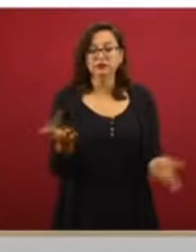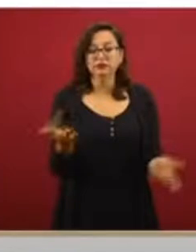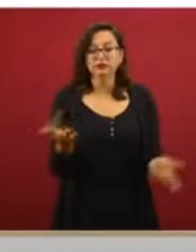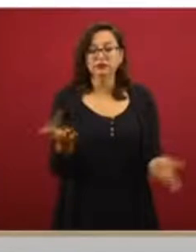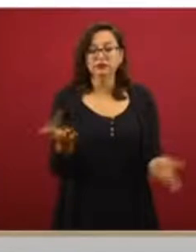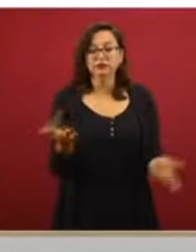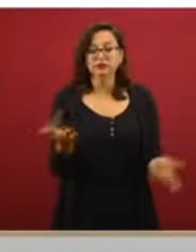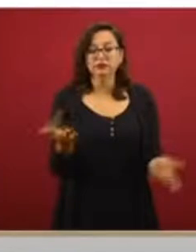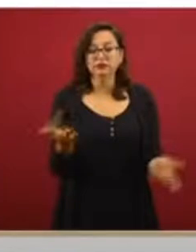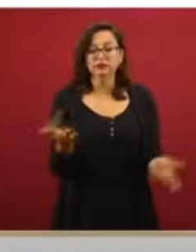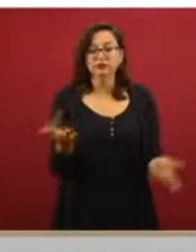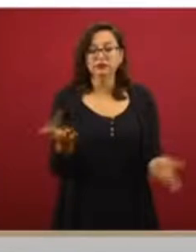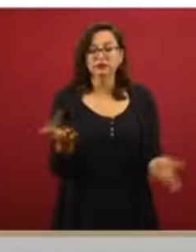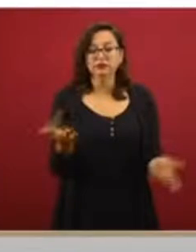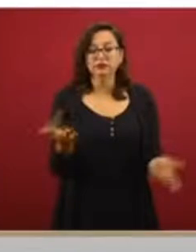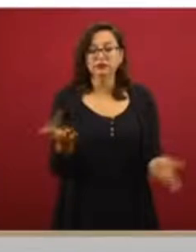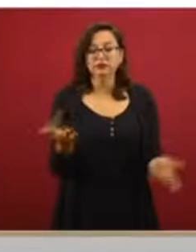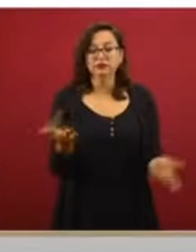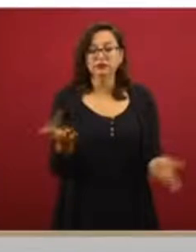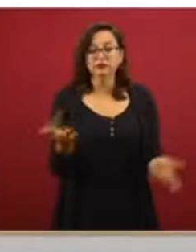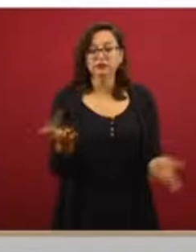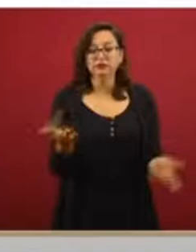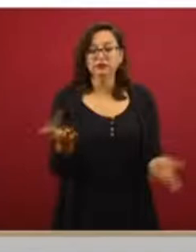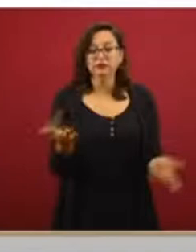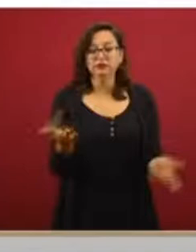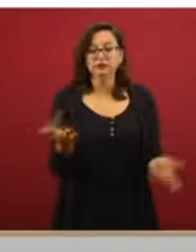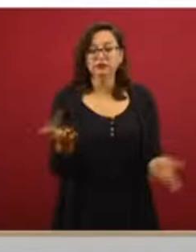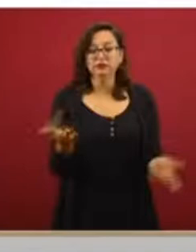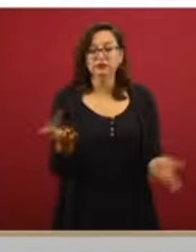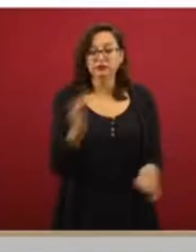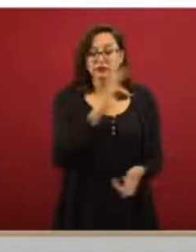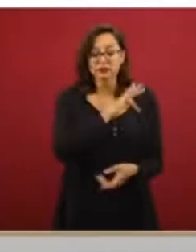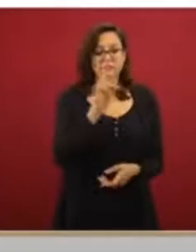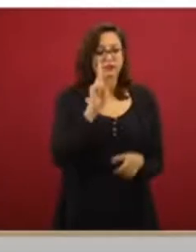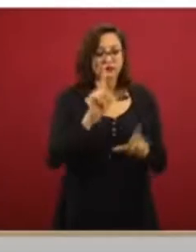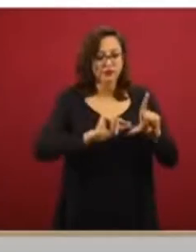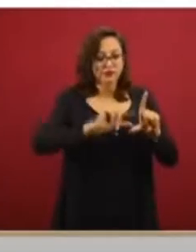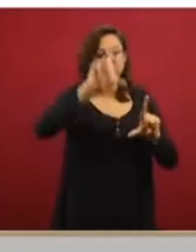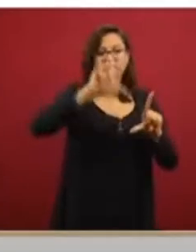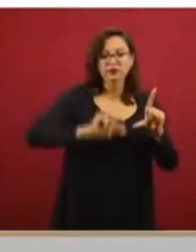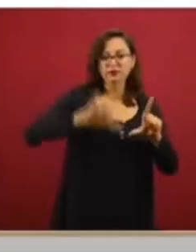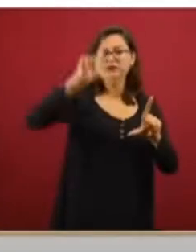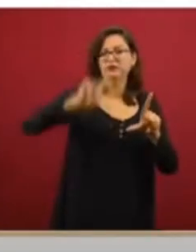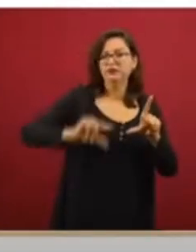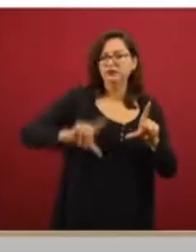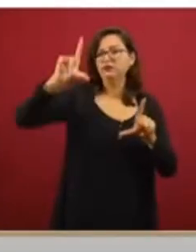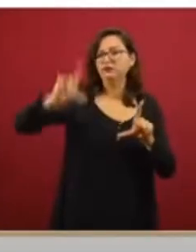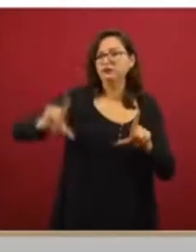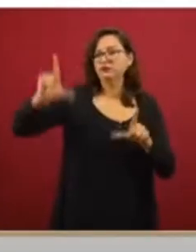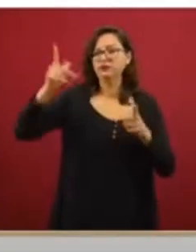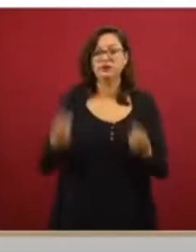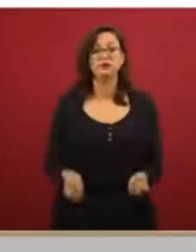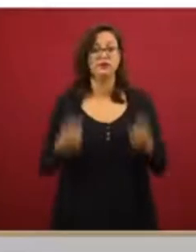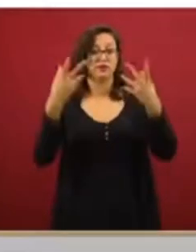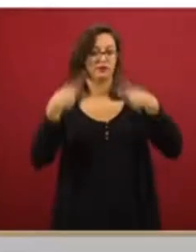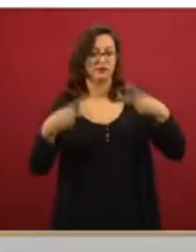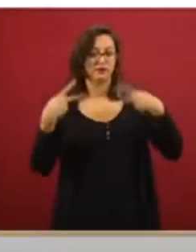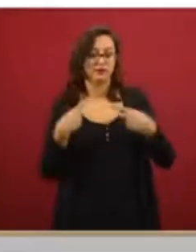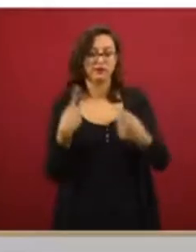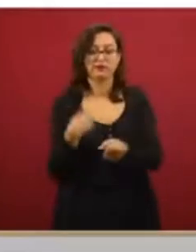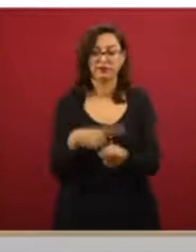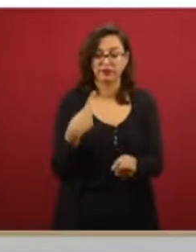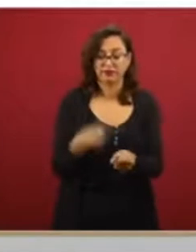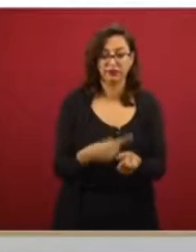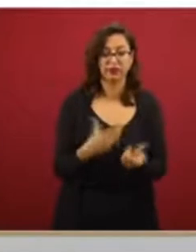became stronger, they started doing more tests. El tamaño de las columnas es el número de personas registradas con una